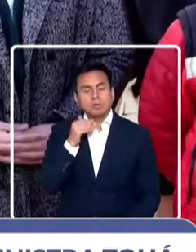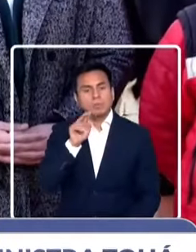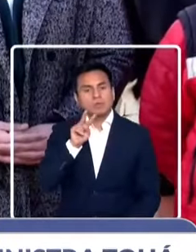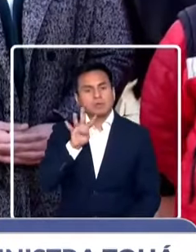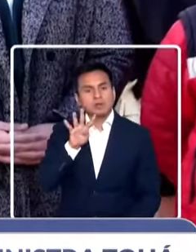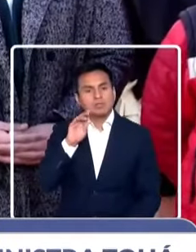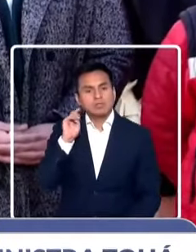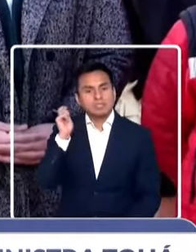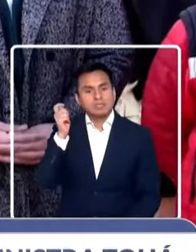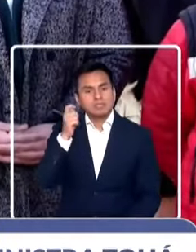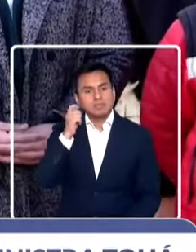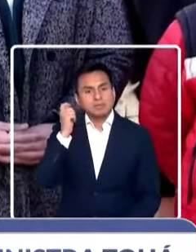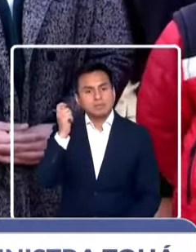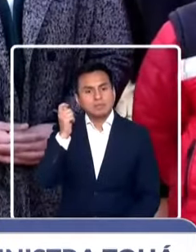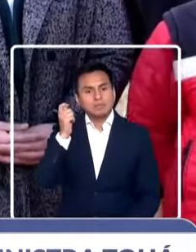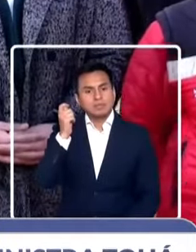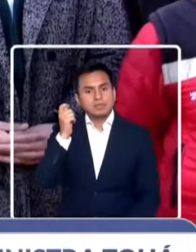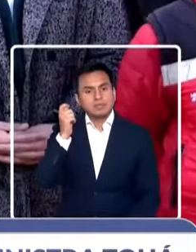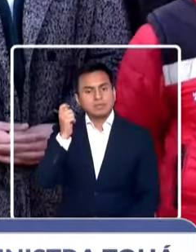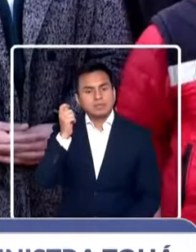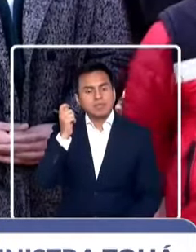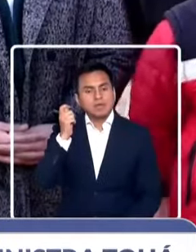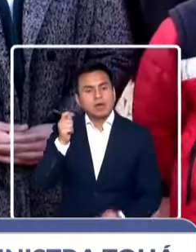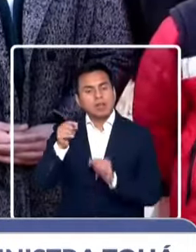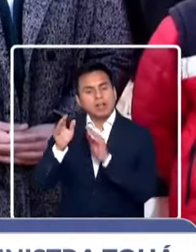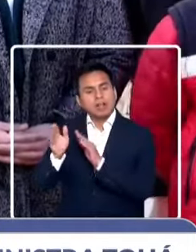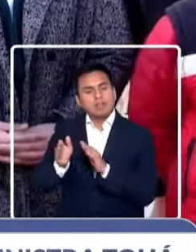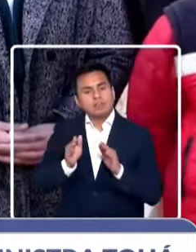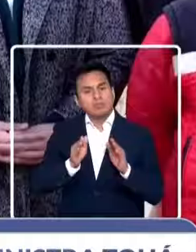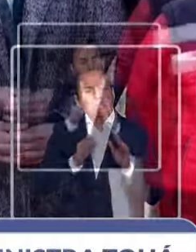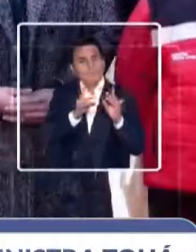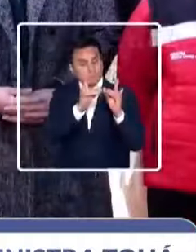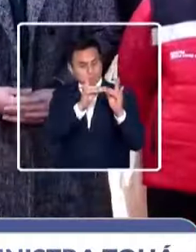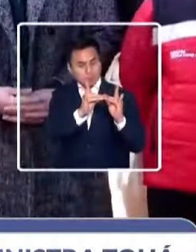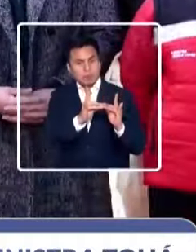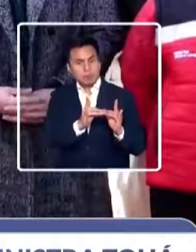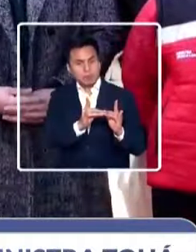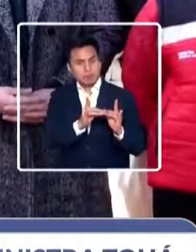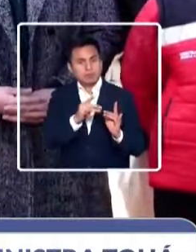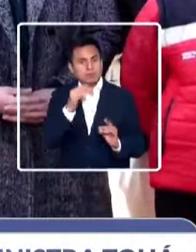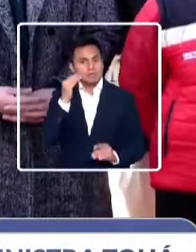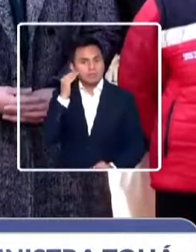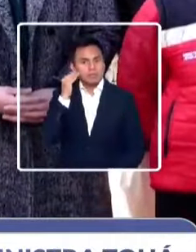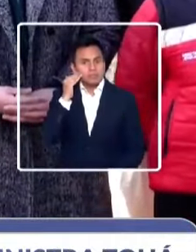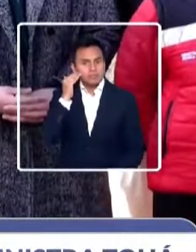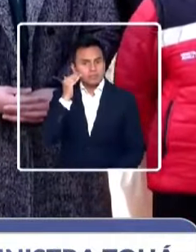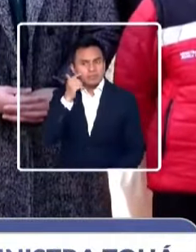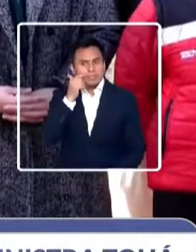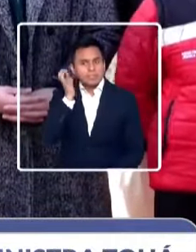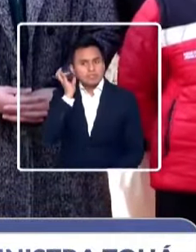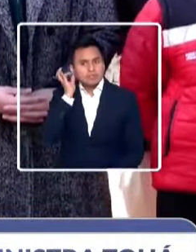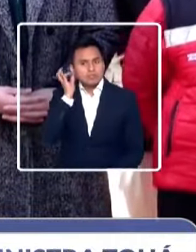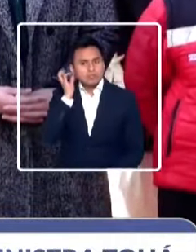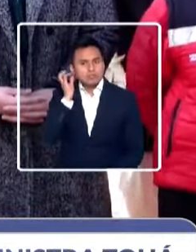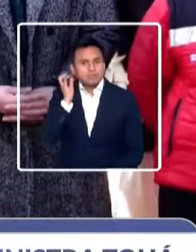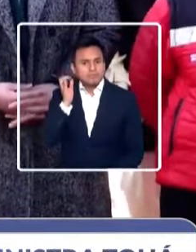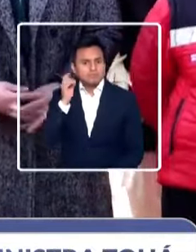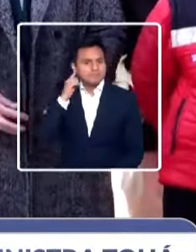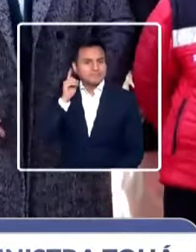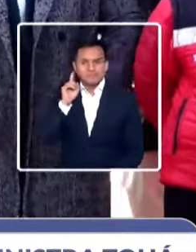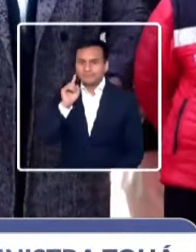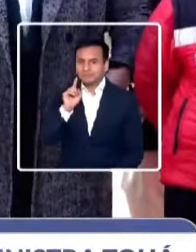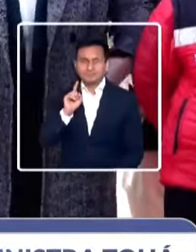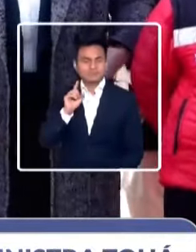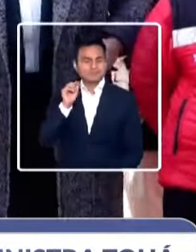personas públicas. Dime si diretes que, al igual que ayer ocurrió con Simón Boric, el hermano del presidente Gabriel Boric, con el cual la ex ministra